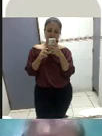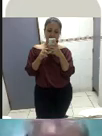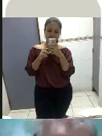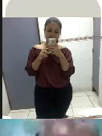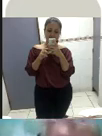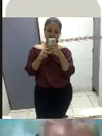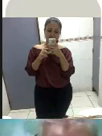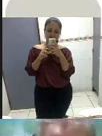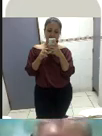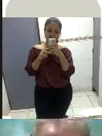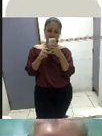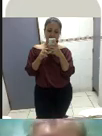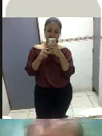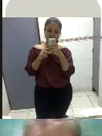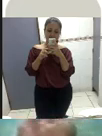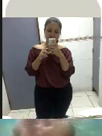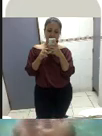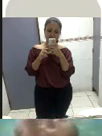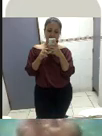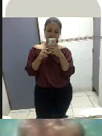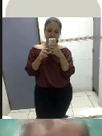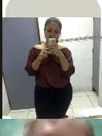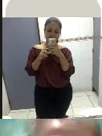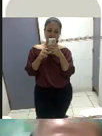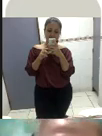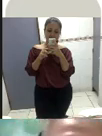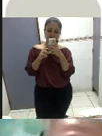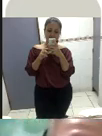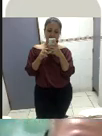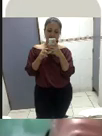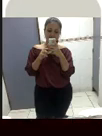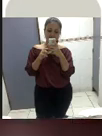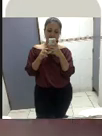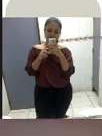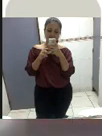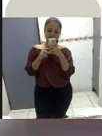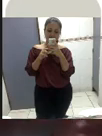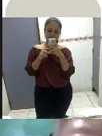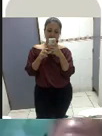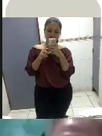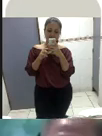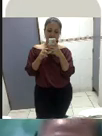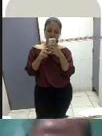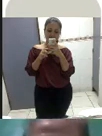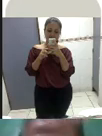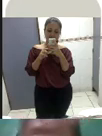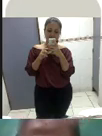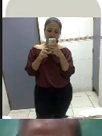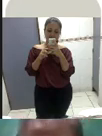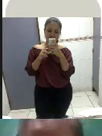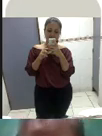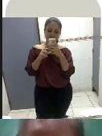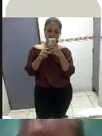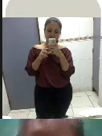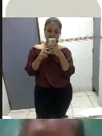los verbos. Porque si dice is, tiene que pasarlo a are y todo eso. Cuando usted tenga un ejercicio así, también